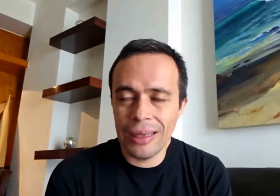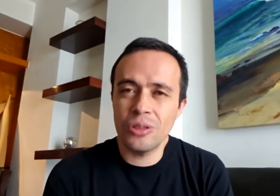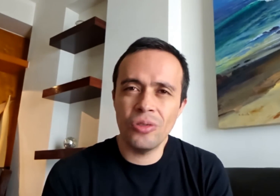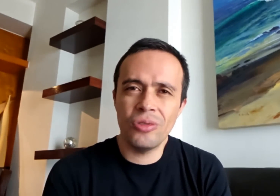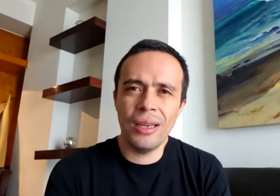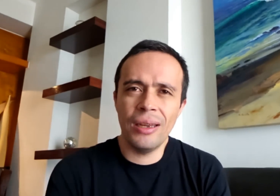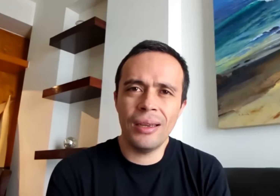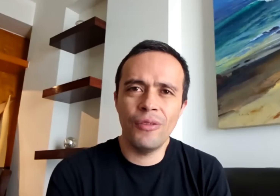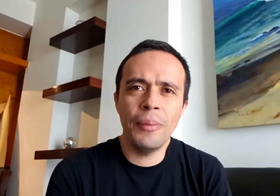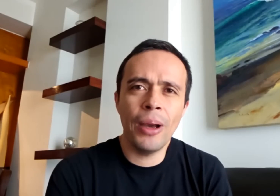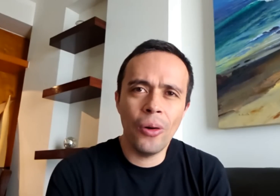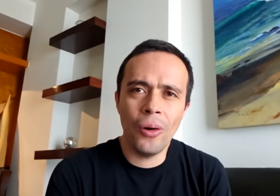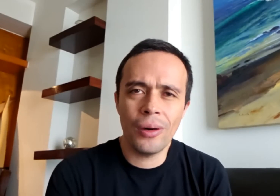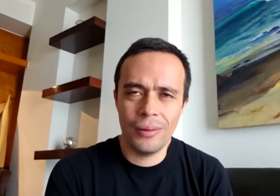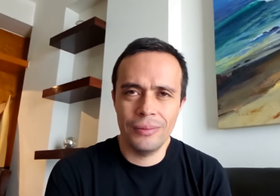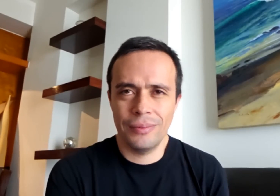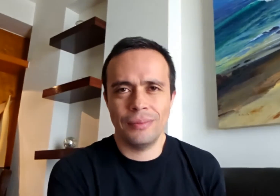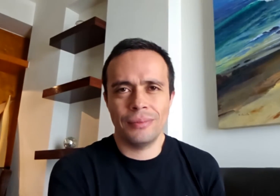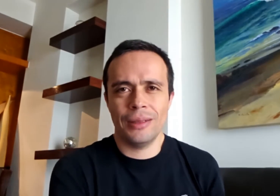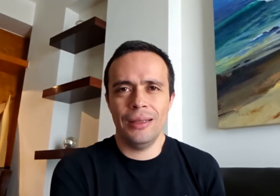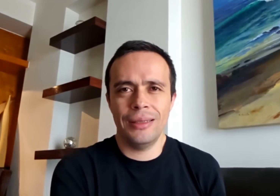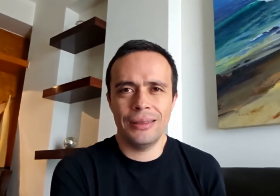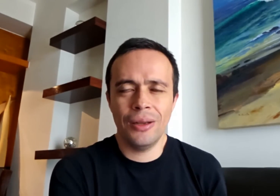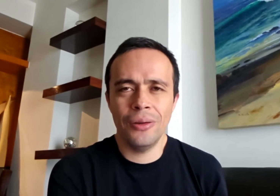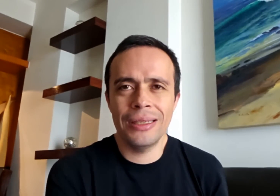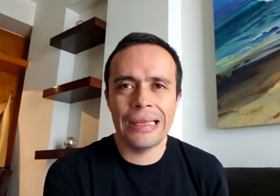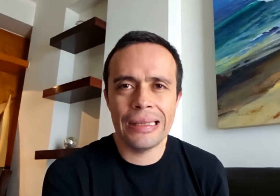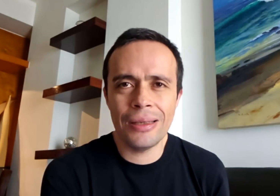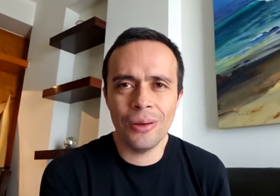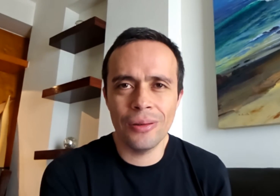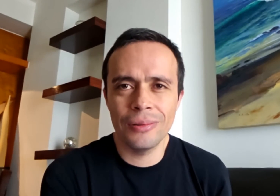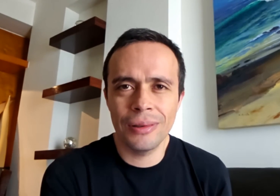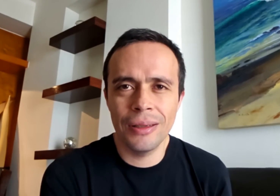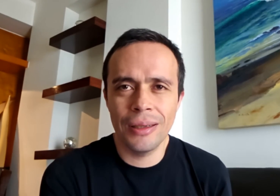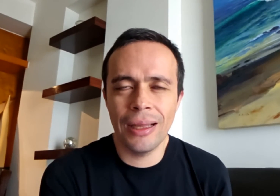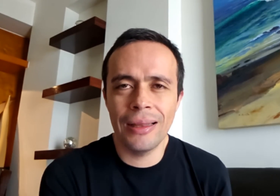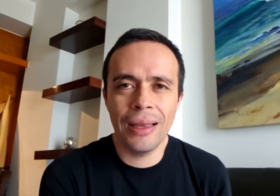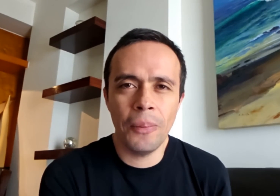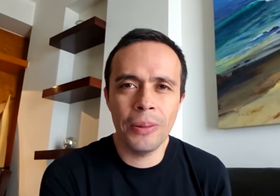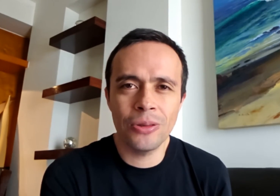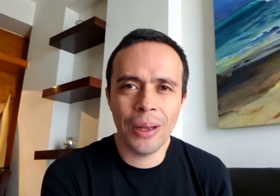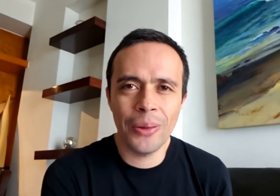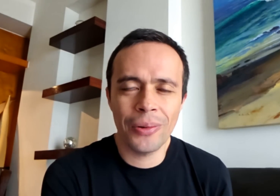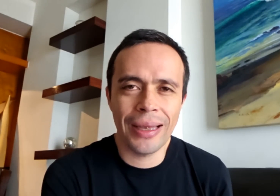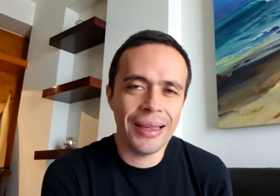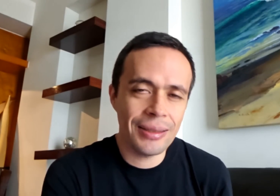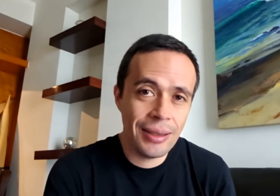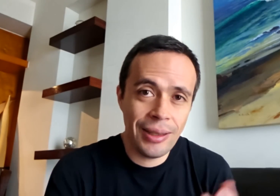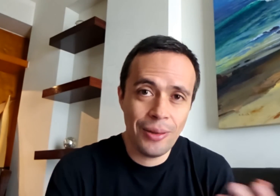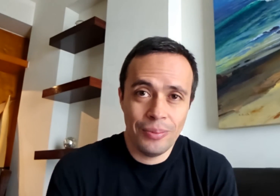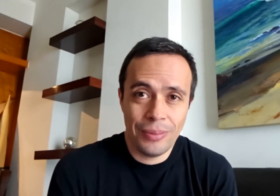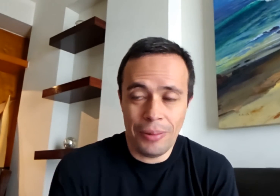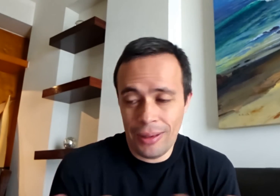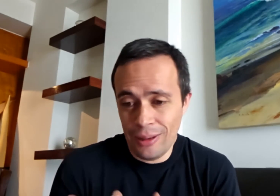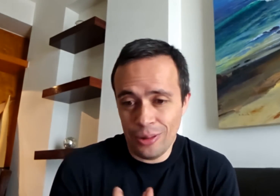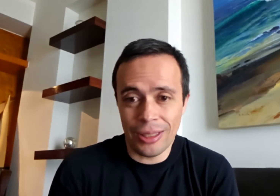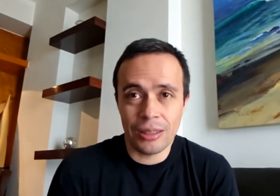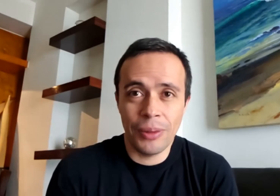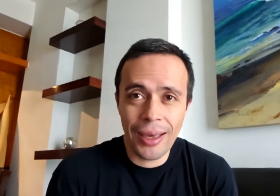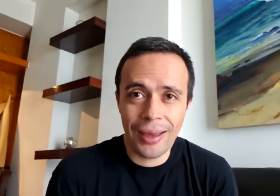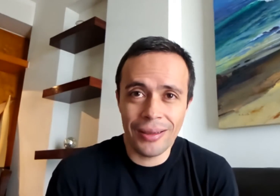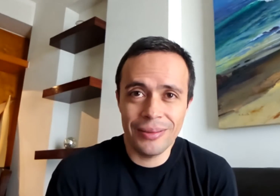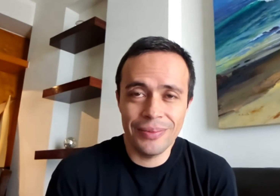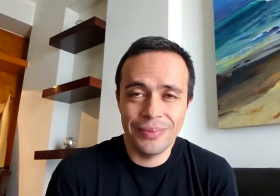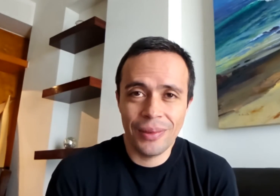Gómez Leiva sostiene que fue mejor el sexenio de Zedillo que el de López Obrador. ¿En qué sentido? A ver, que